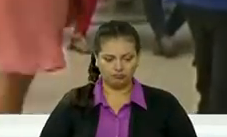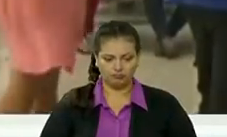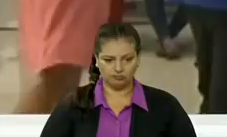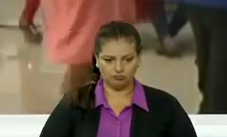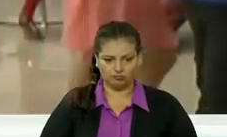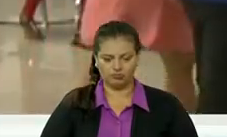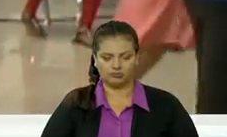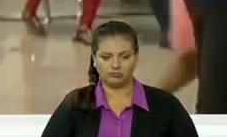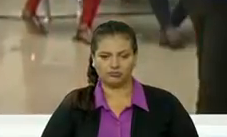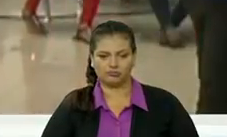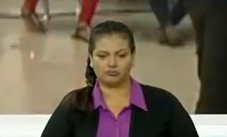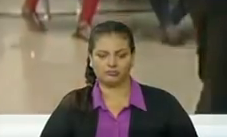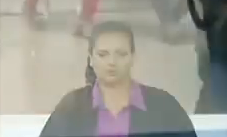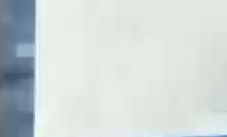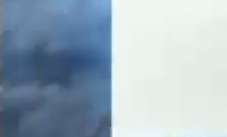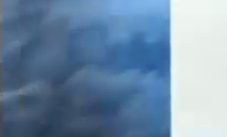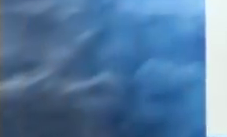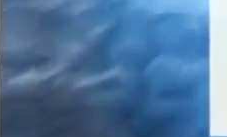bien.